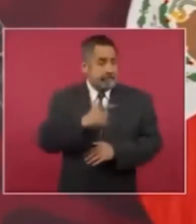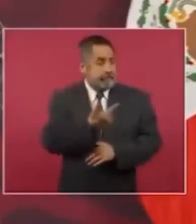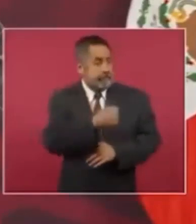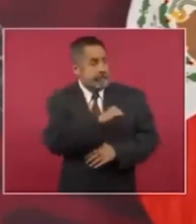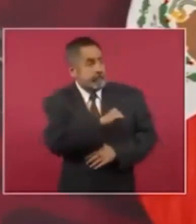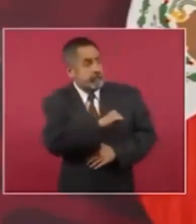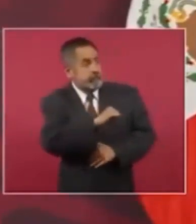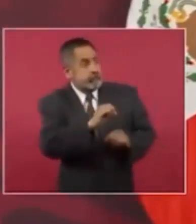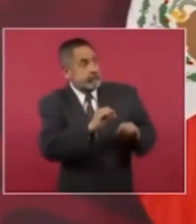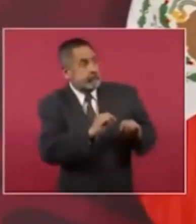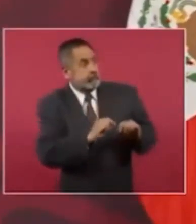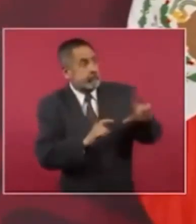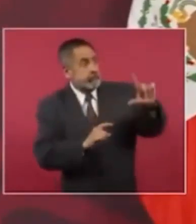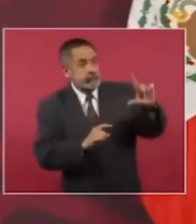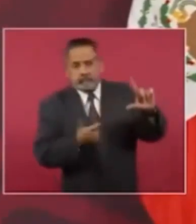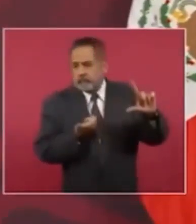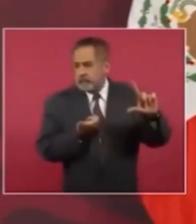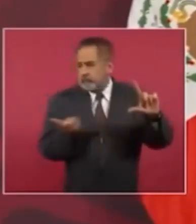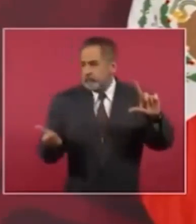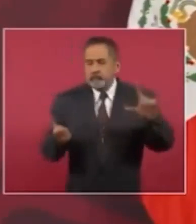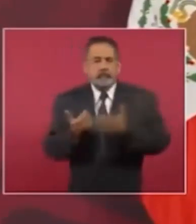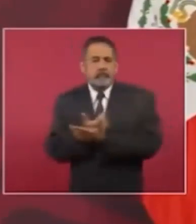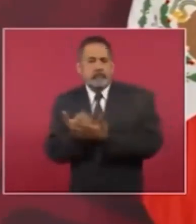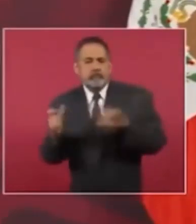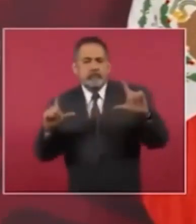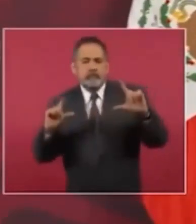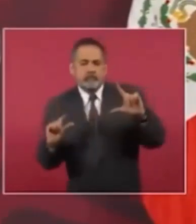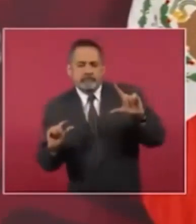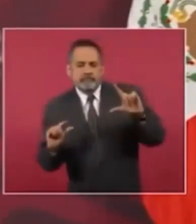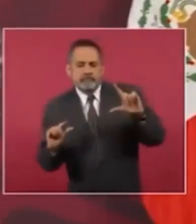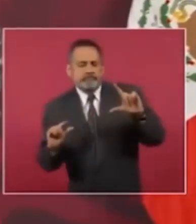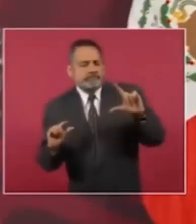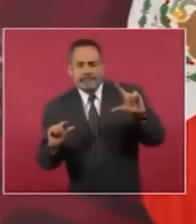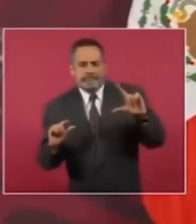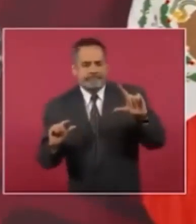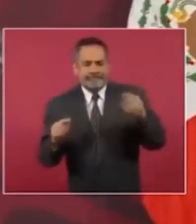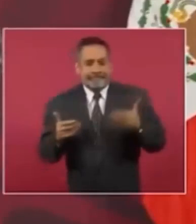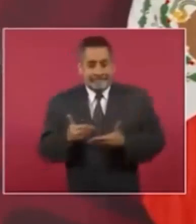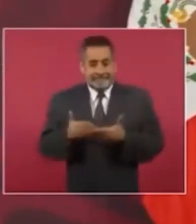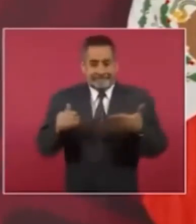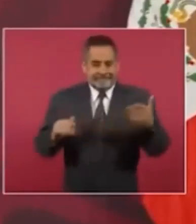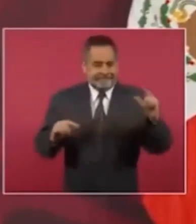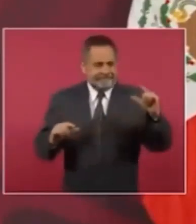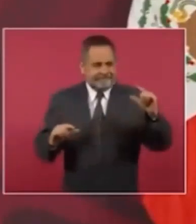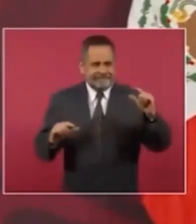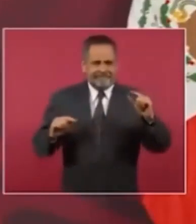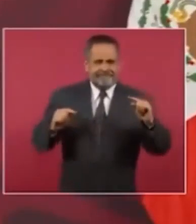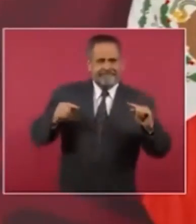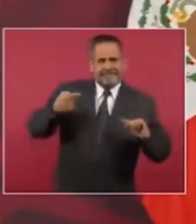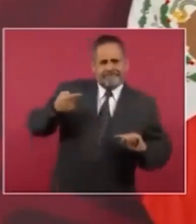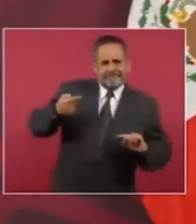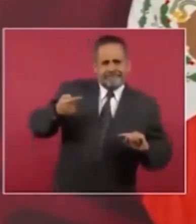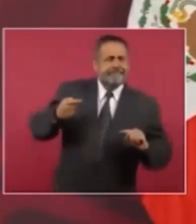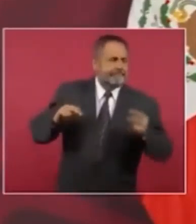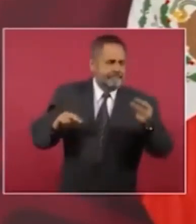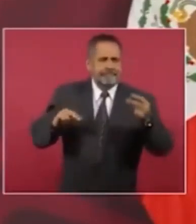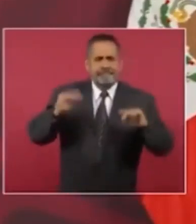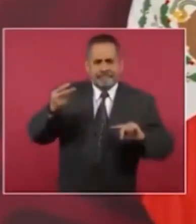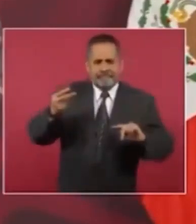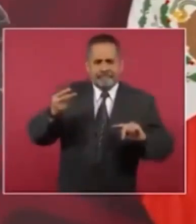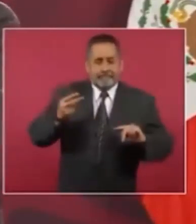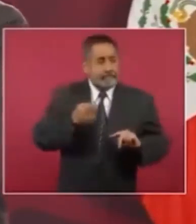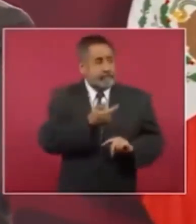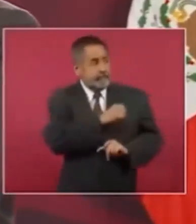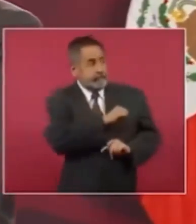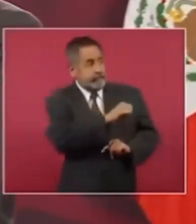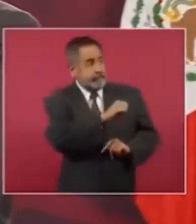Estamos cumpliendo de que los aumentos nunca estén por abajo de